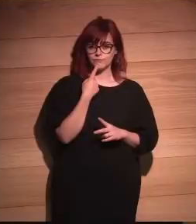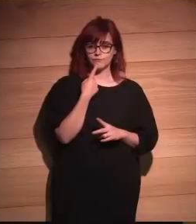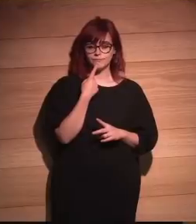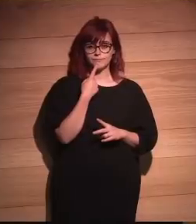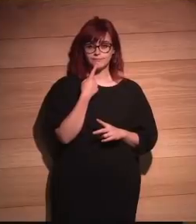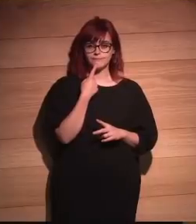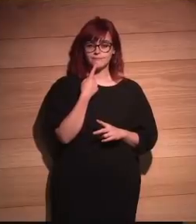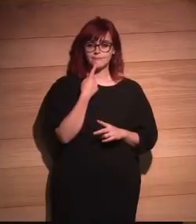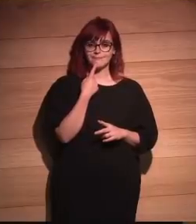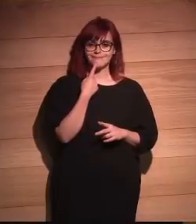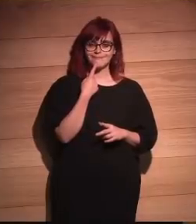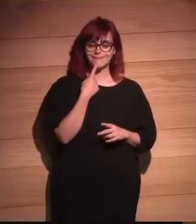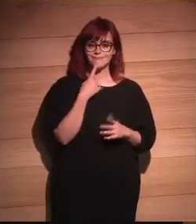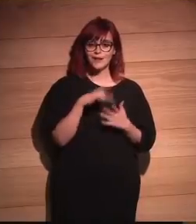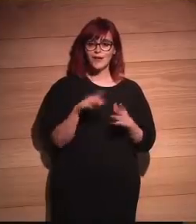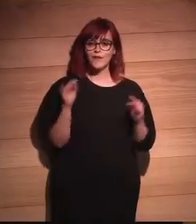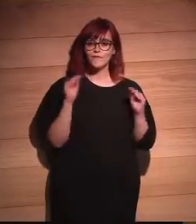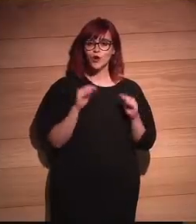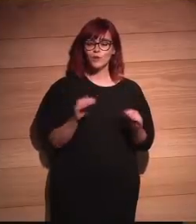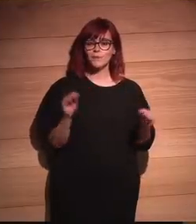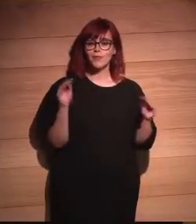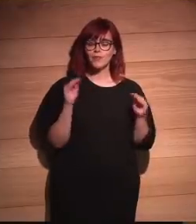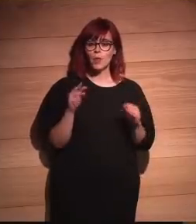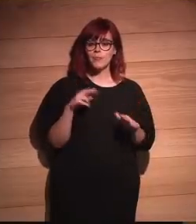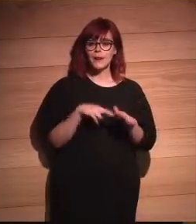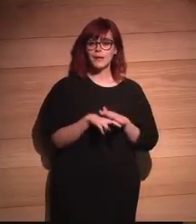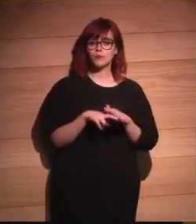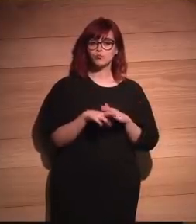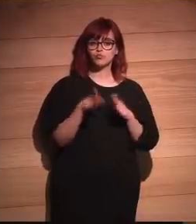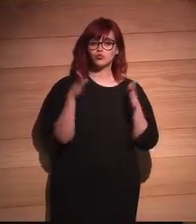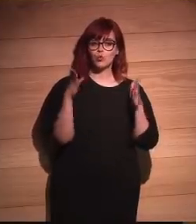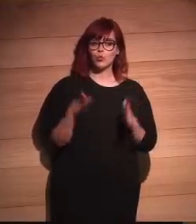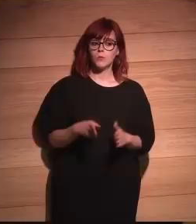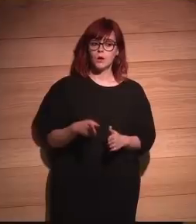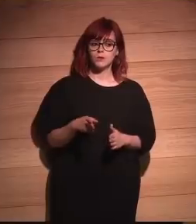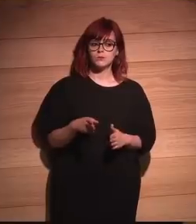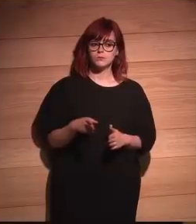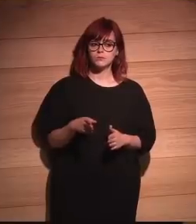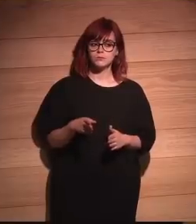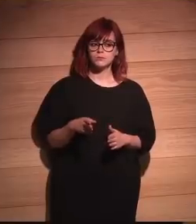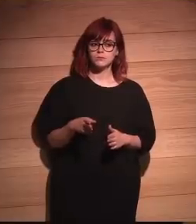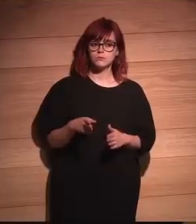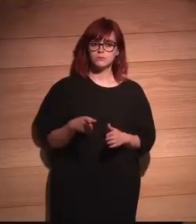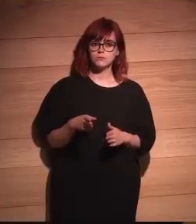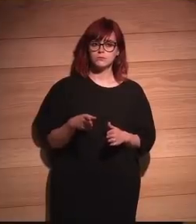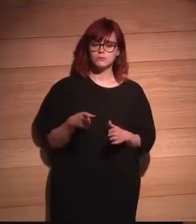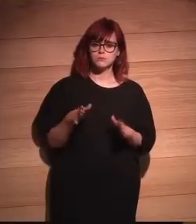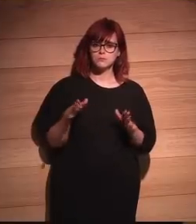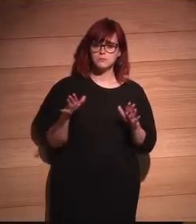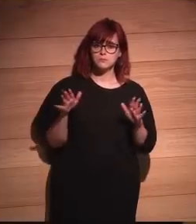decía la formación de recursos humanos, y tenemos un profesor acá que nos va a hablar,